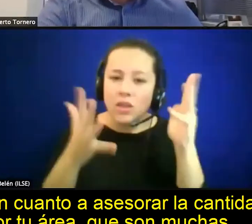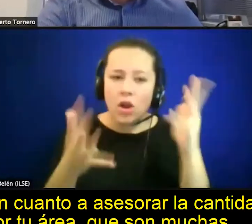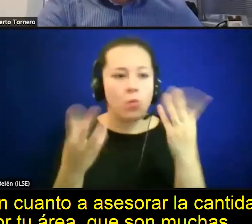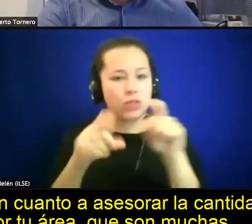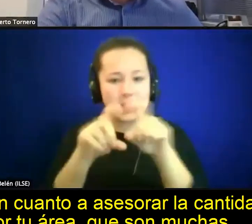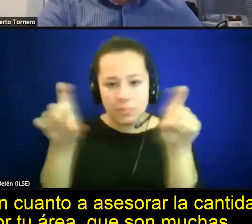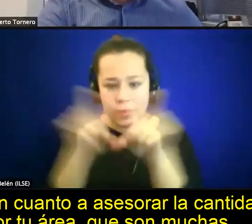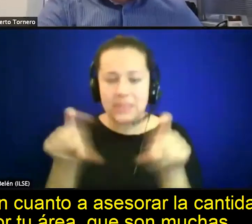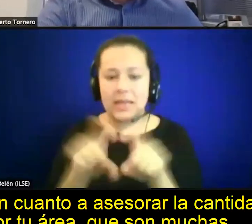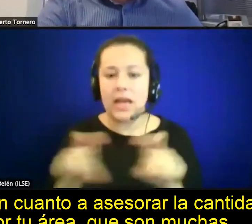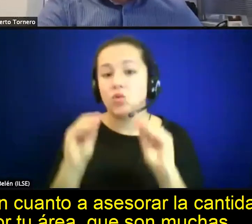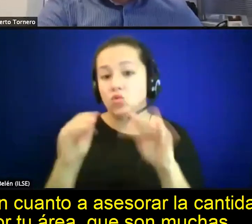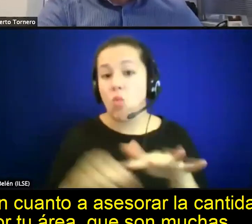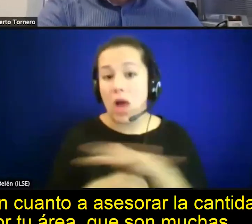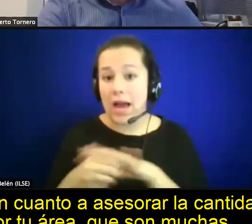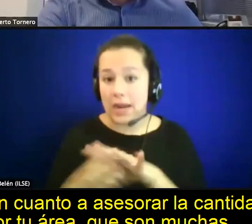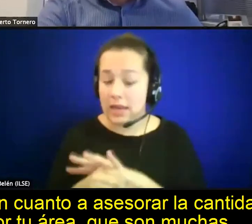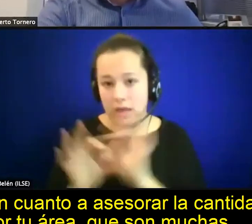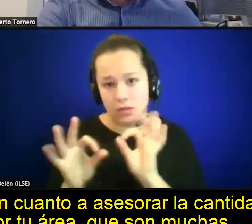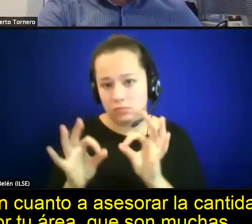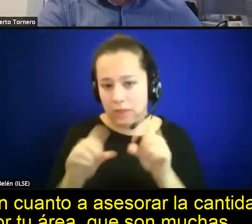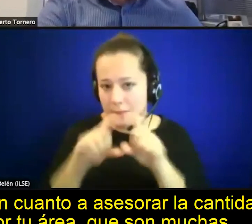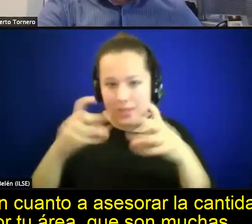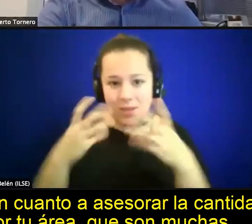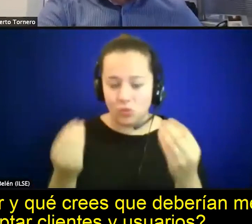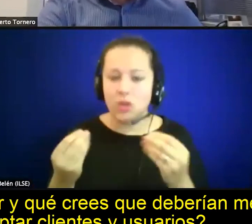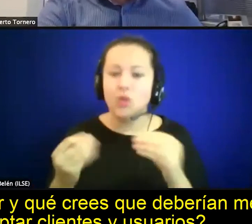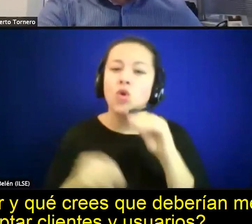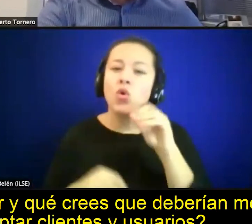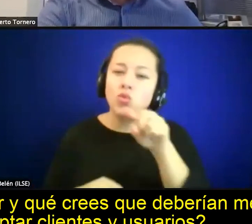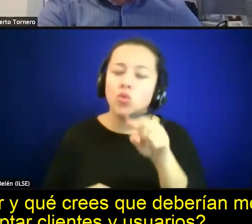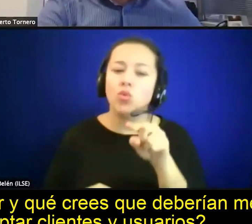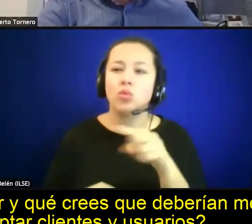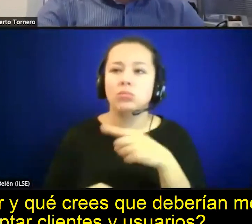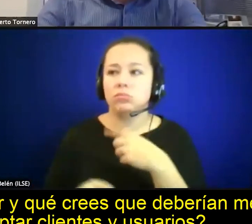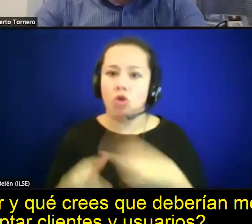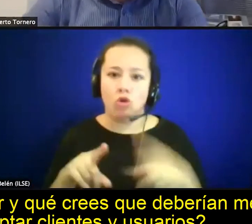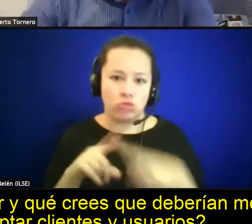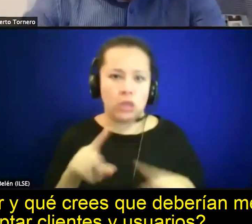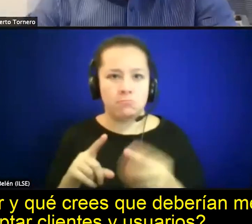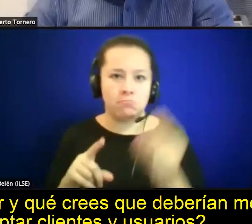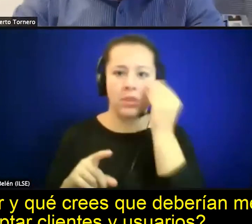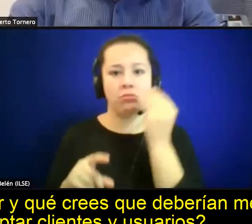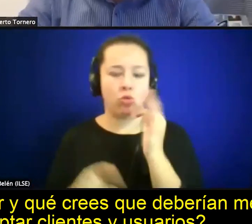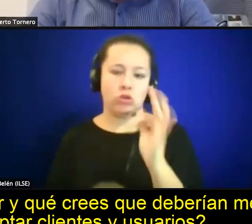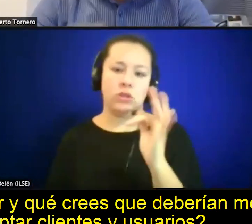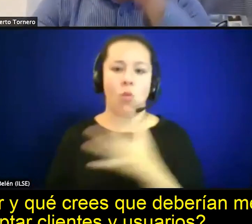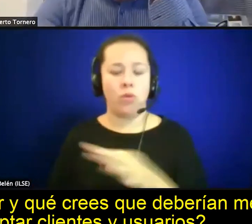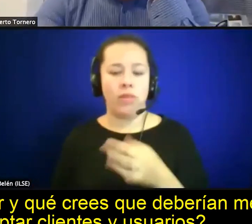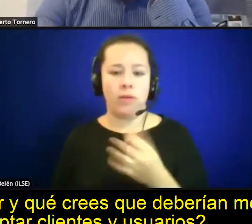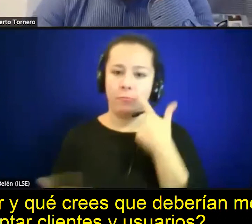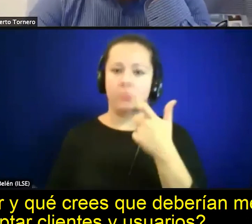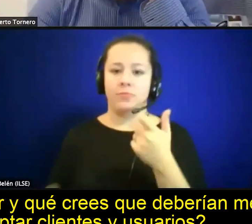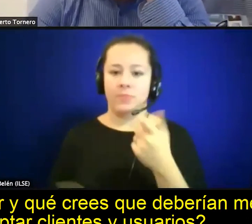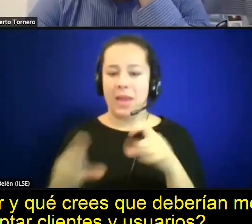por tu área, que son muchas, ¿qué puntos fuertes puedes destacar de las empresas de Espacia y qué crees